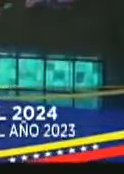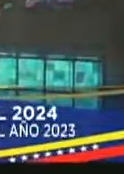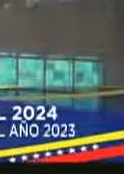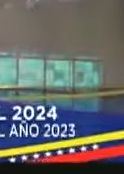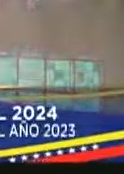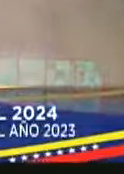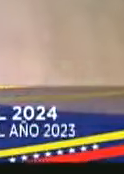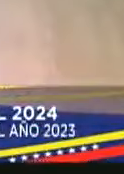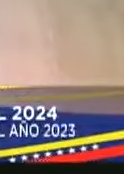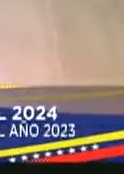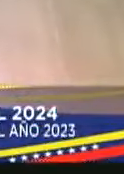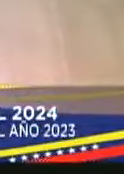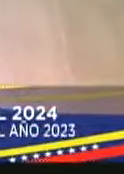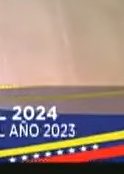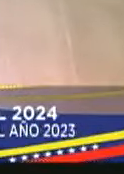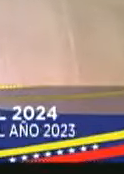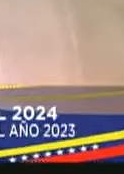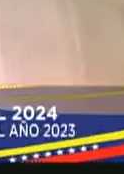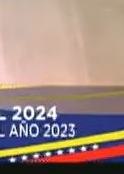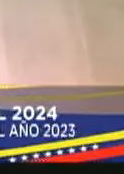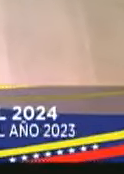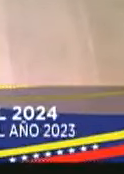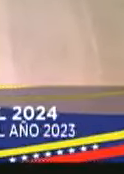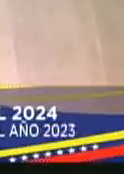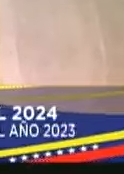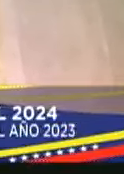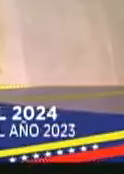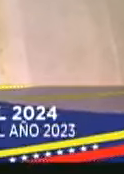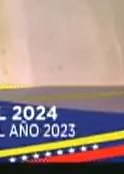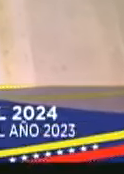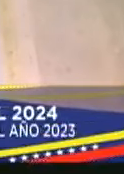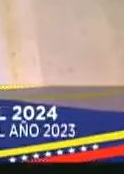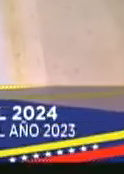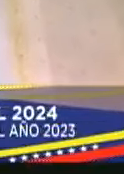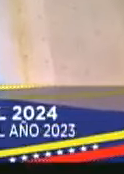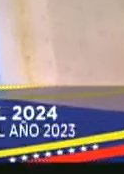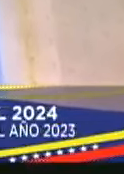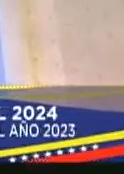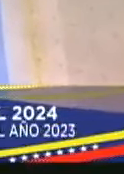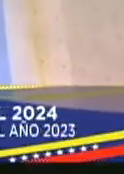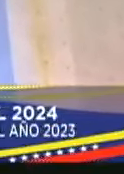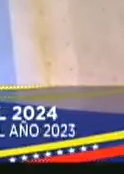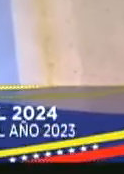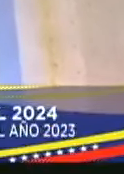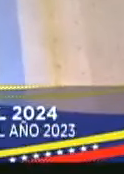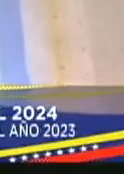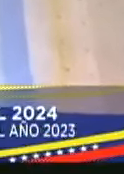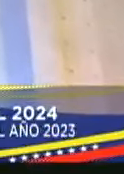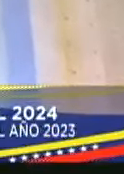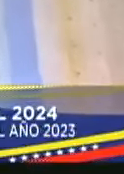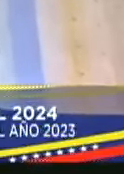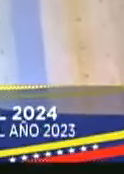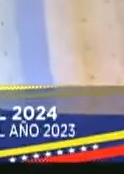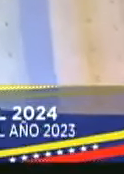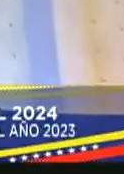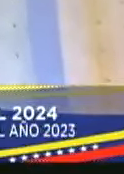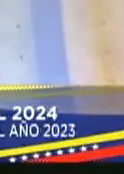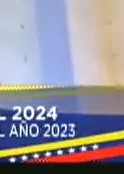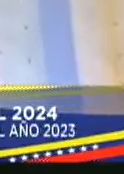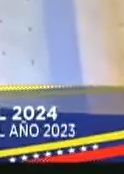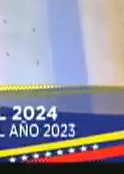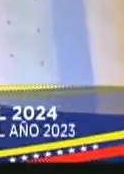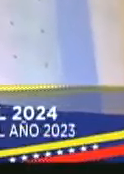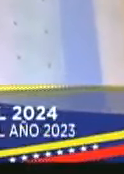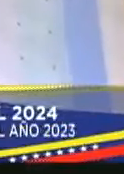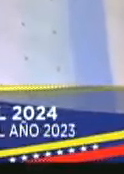2022 fue un año de recuperación integral, se impuso el plan estratégico del Poder Judicial. El mismo fue objeto de una revisión